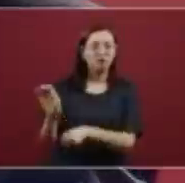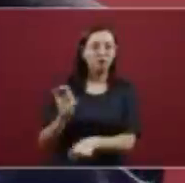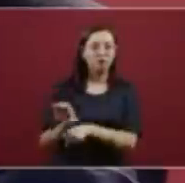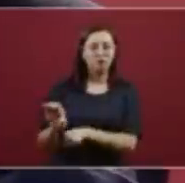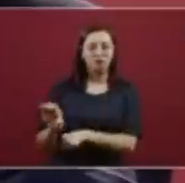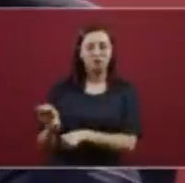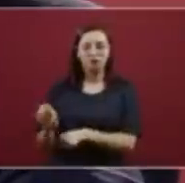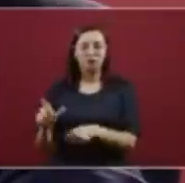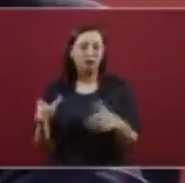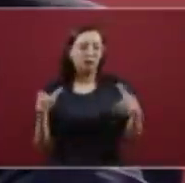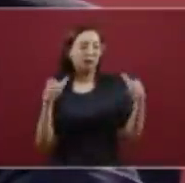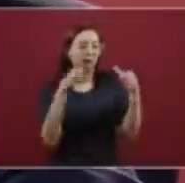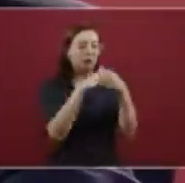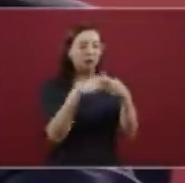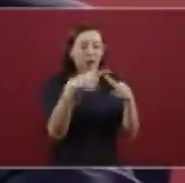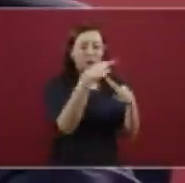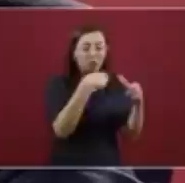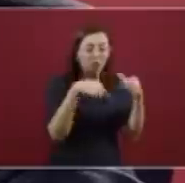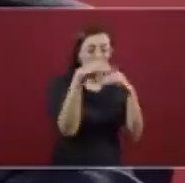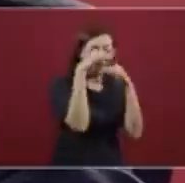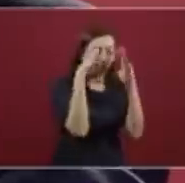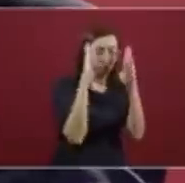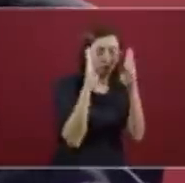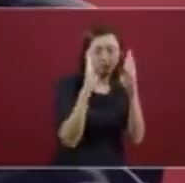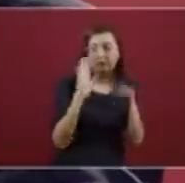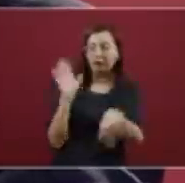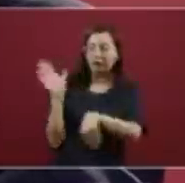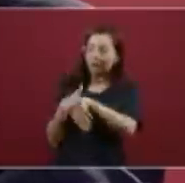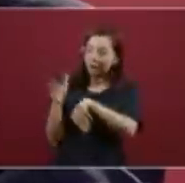lo traen de nuevo.